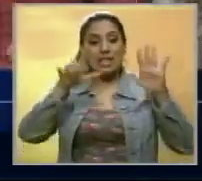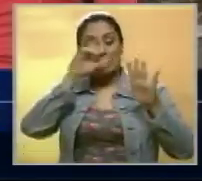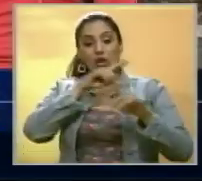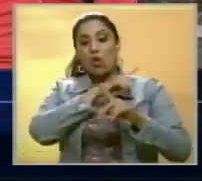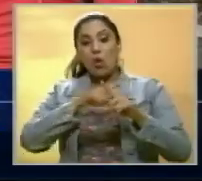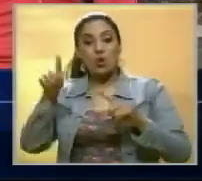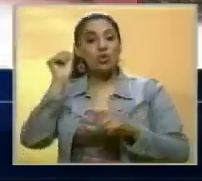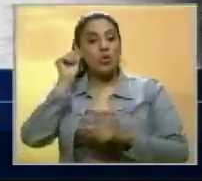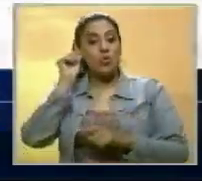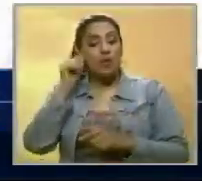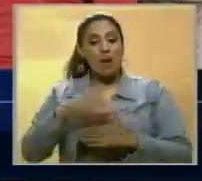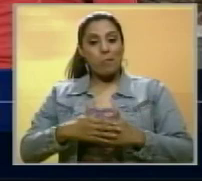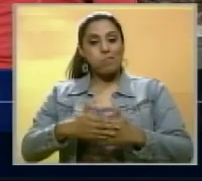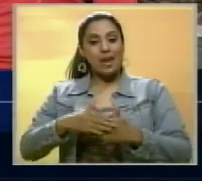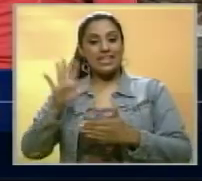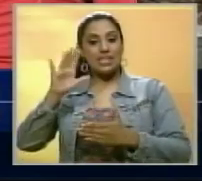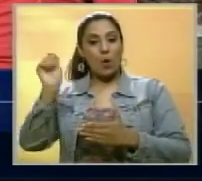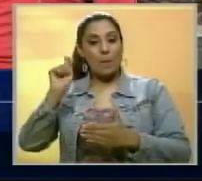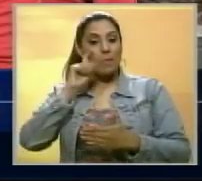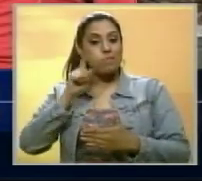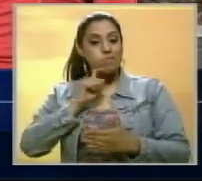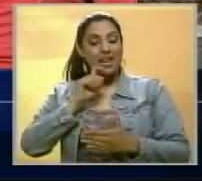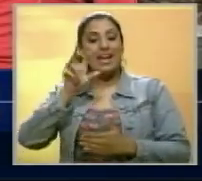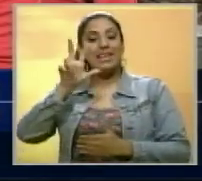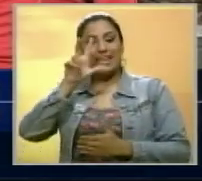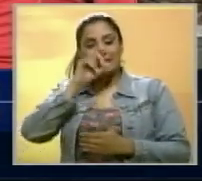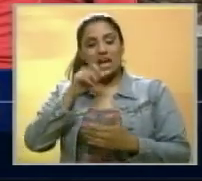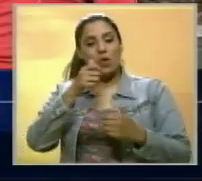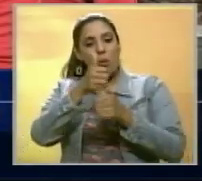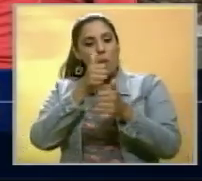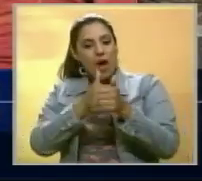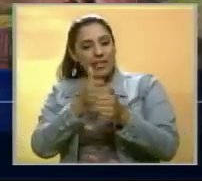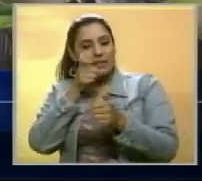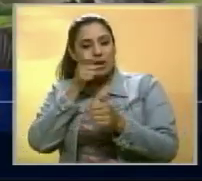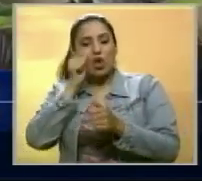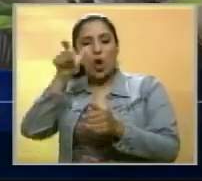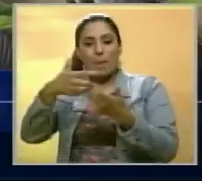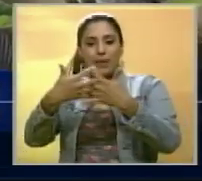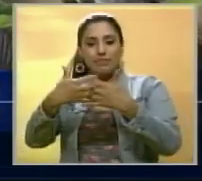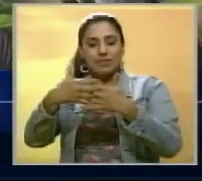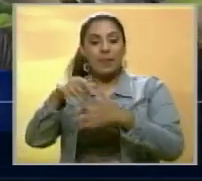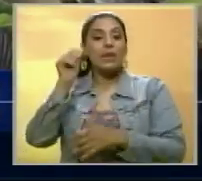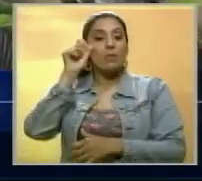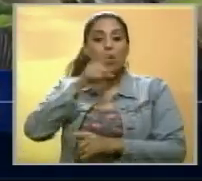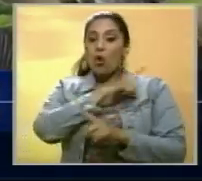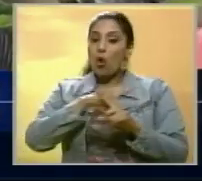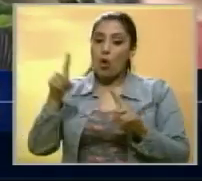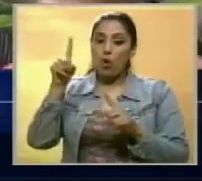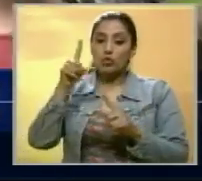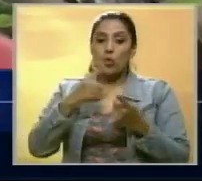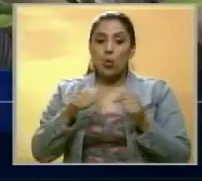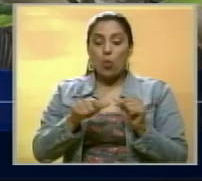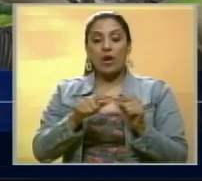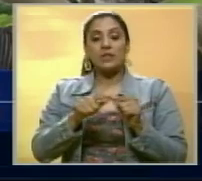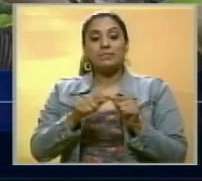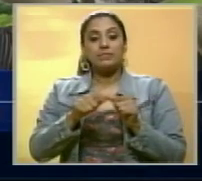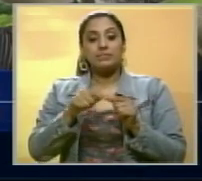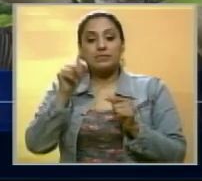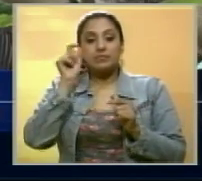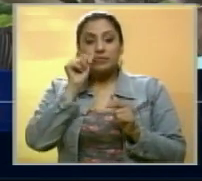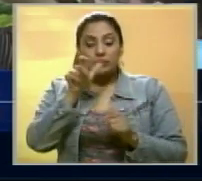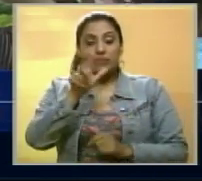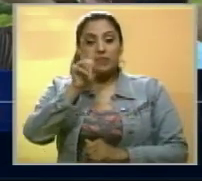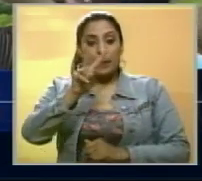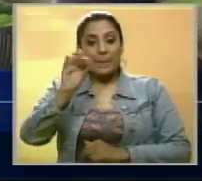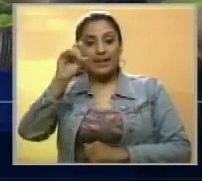una mujer con 5 meses de embarazo. Tenía 3 años como escolta, custodiando a una empresaria. En otro suceso, Joángel David Lares,